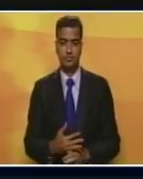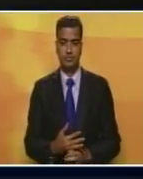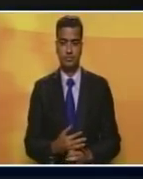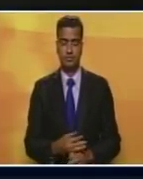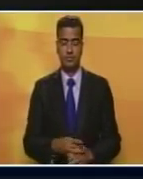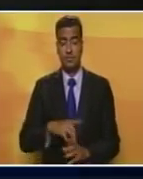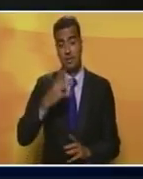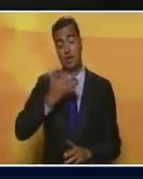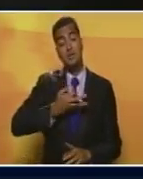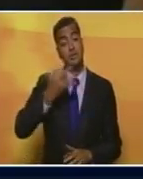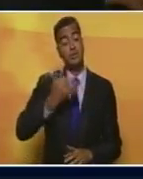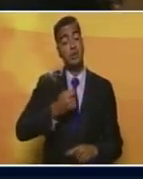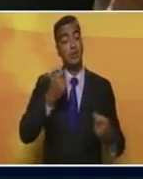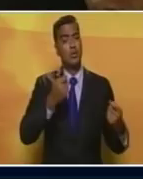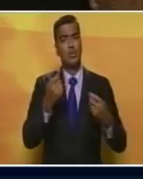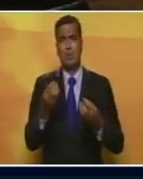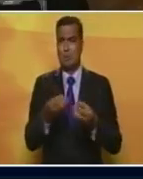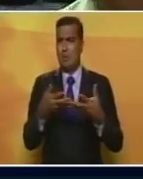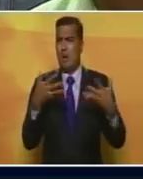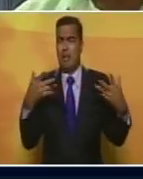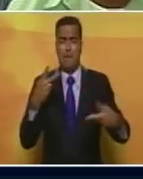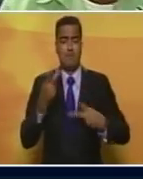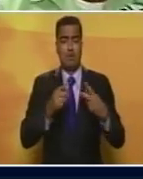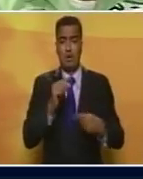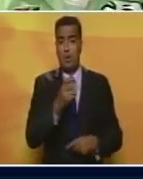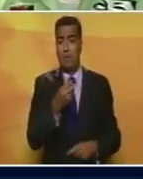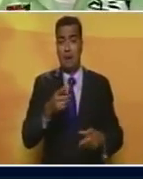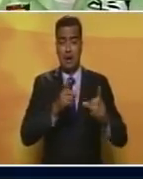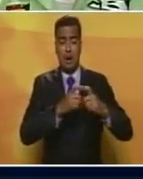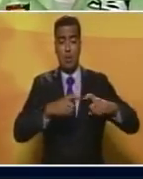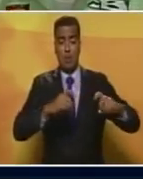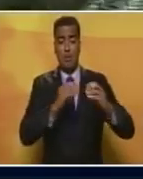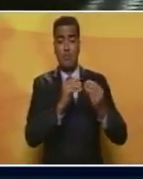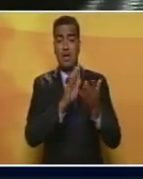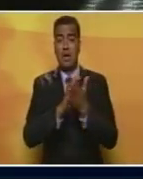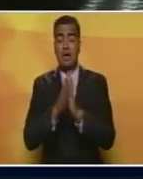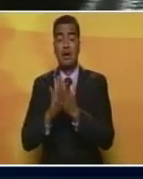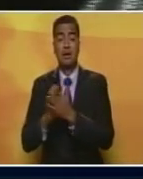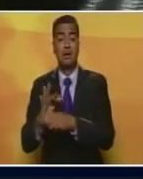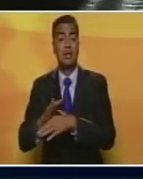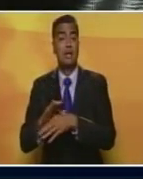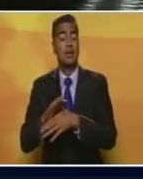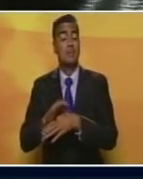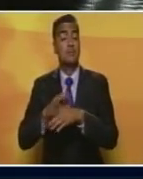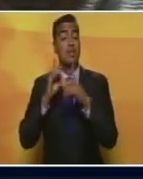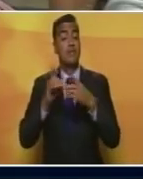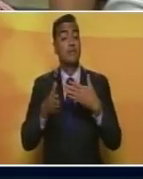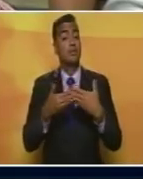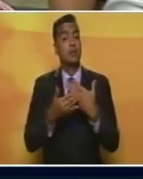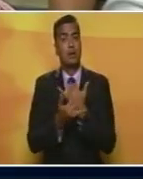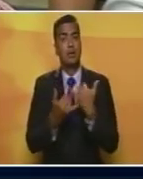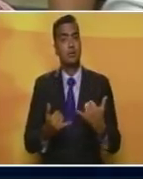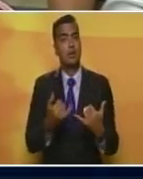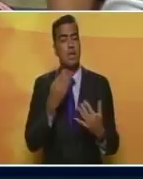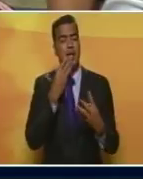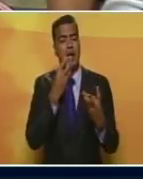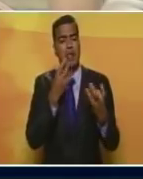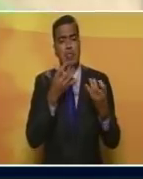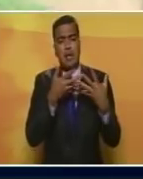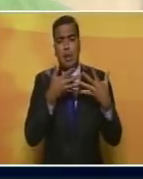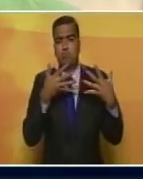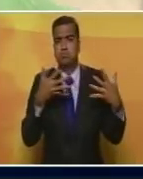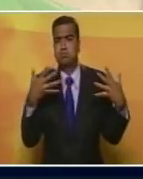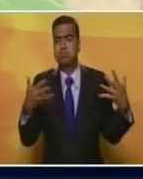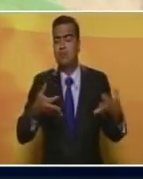Juan Simosa, exhortó al Ejecutivo Nacional a establecer un esquema de fijación de precios asequibles para todos los artículos de primera necesidad.